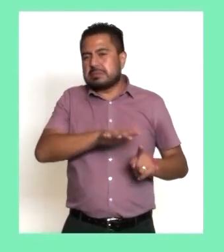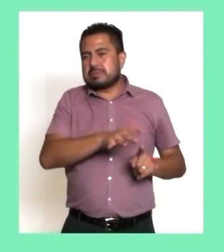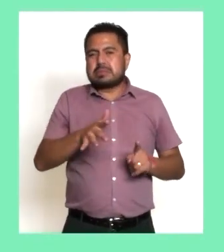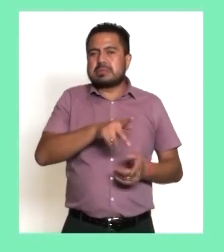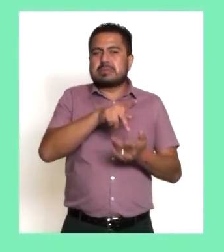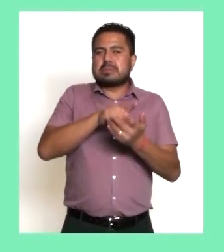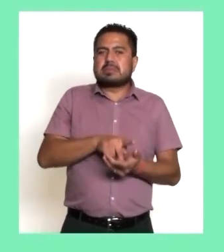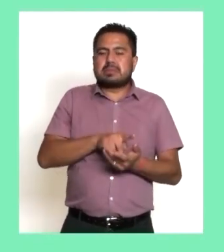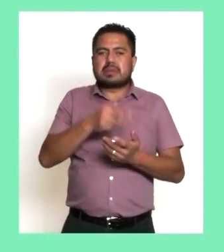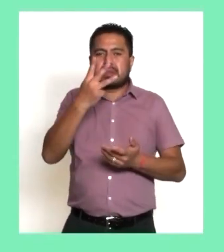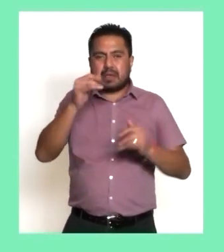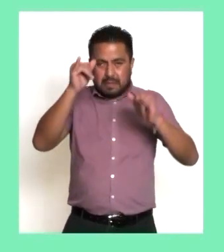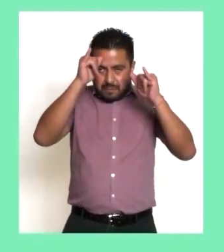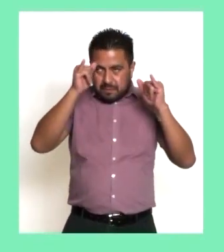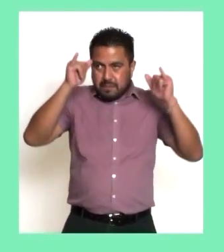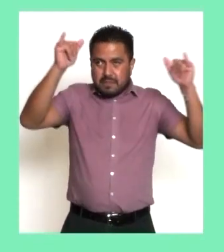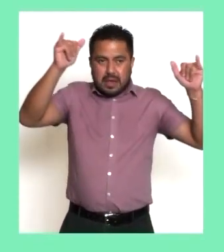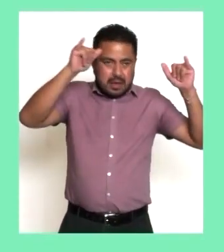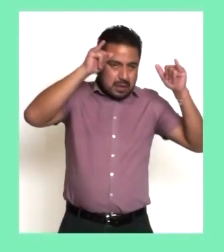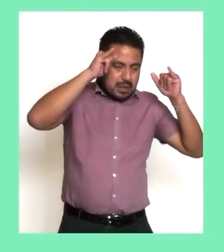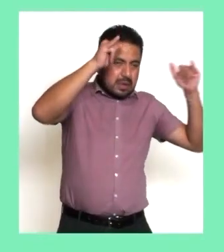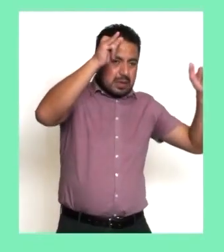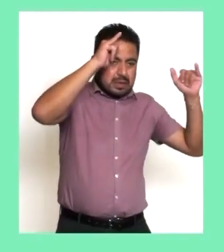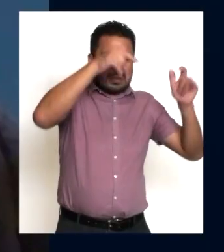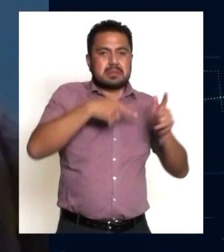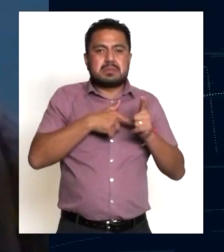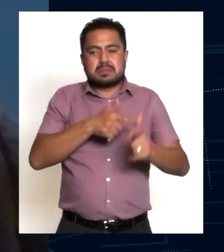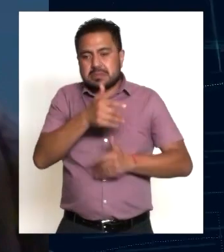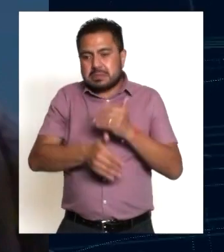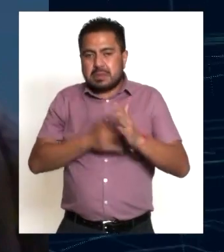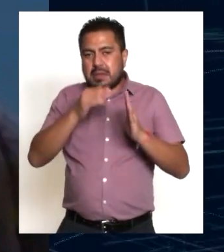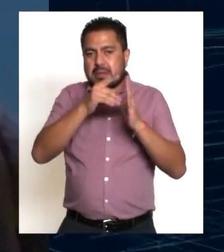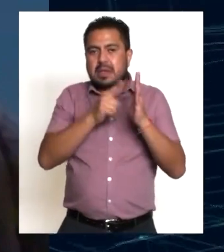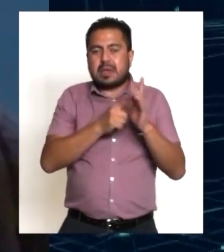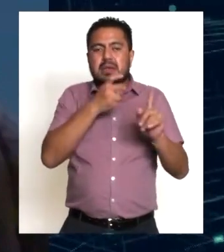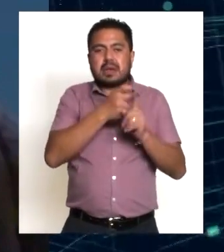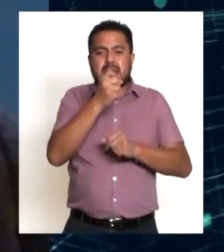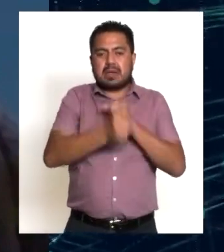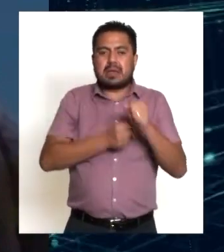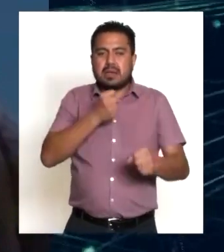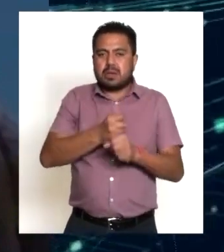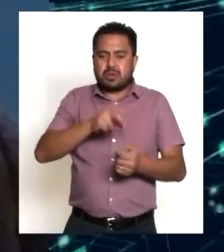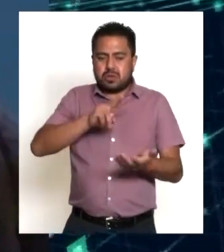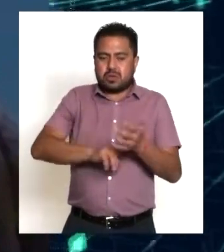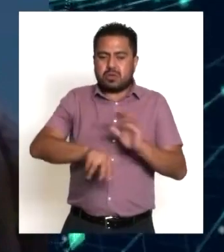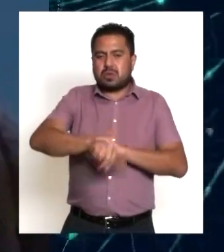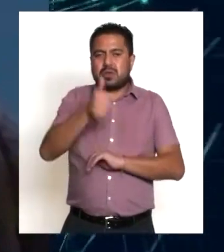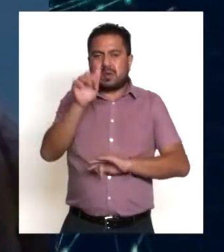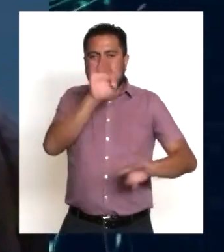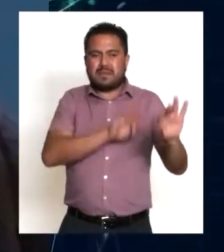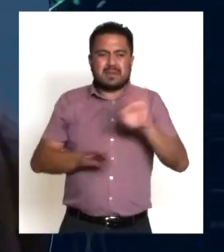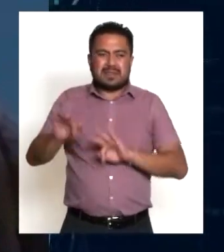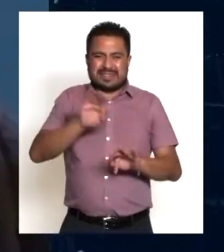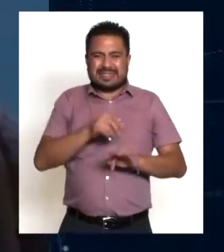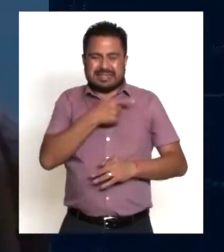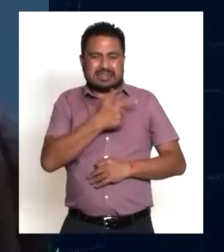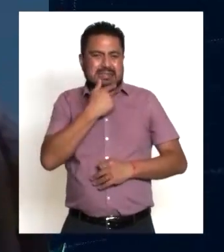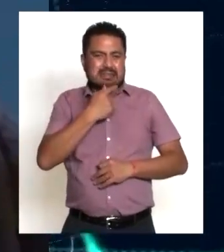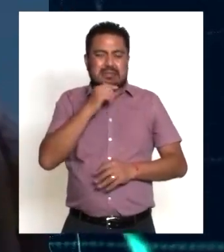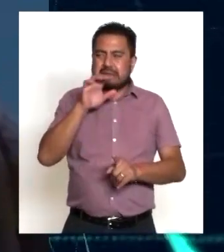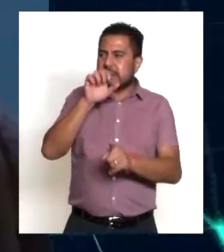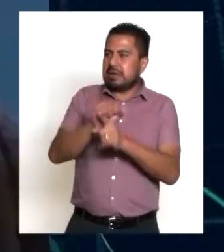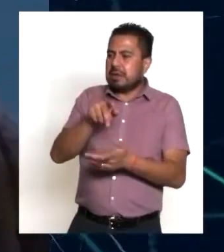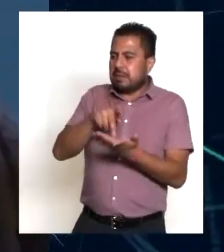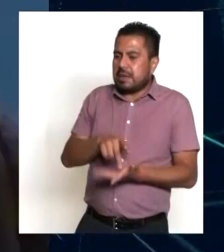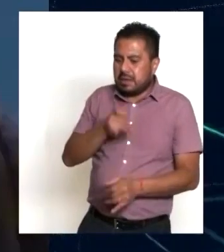es más o menos lo que pesan 3 vacas lecheras. Siguiendo estos mismos métodos, en el año 2011 el físico Russell